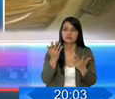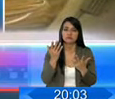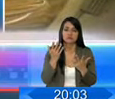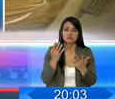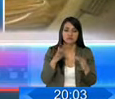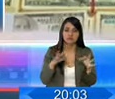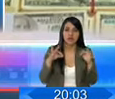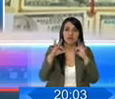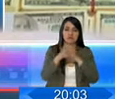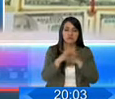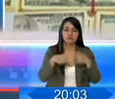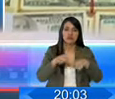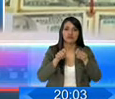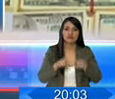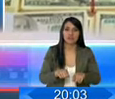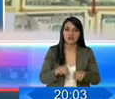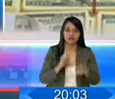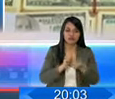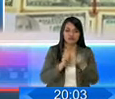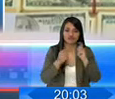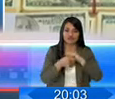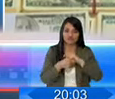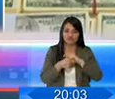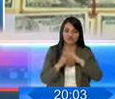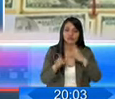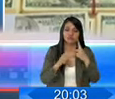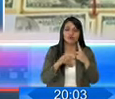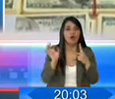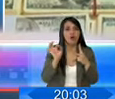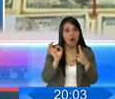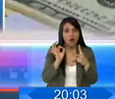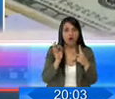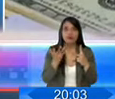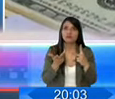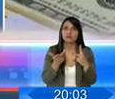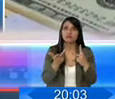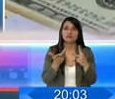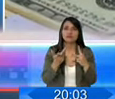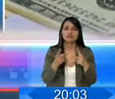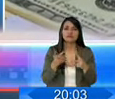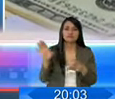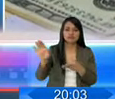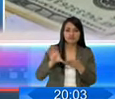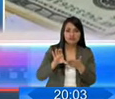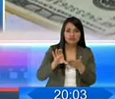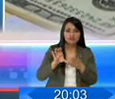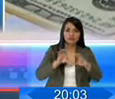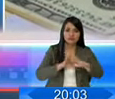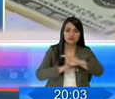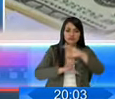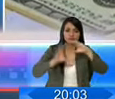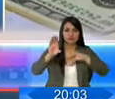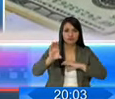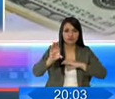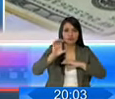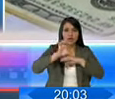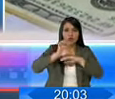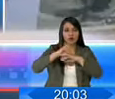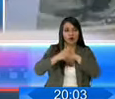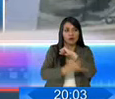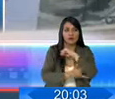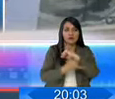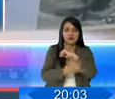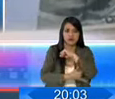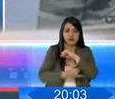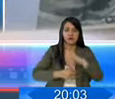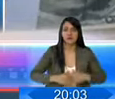la modalidad de contratos en algunos casos y en otros también aplicarse estos tratados de inversiones recíprocos entre el Ecuador y otros países.